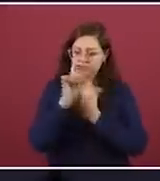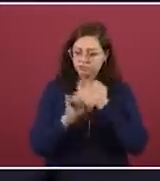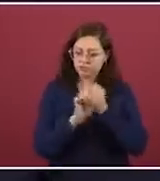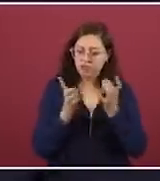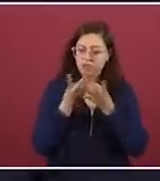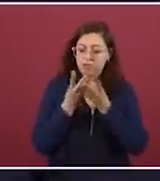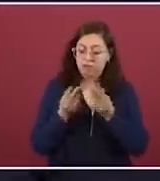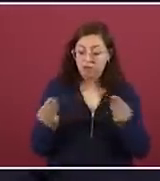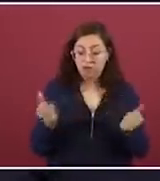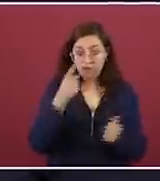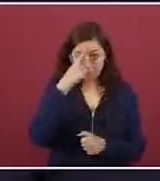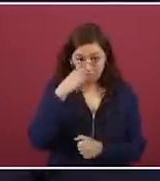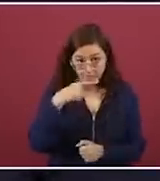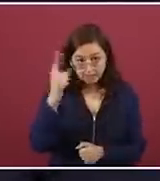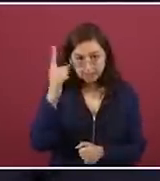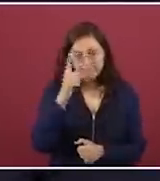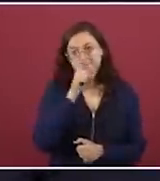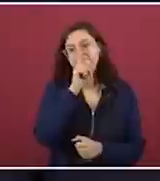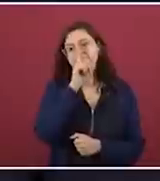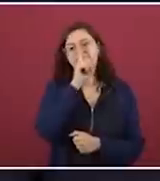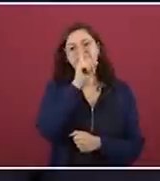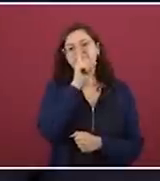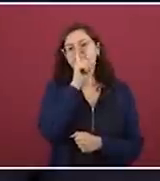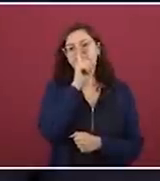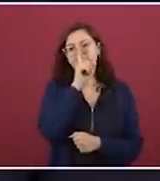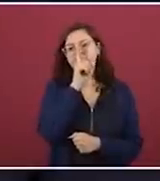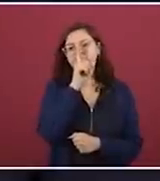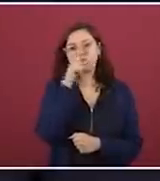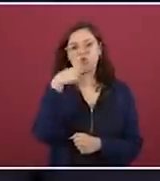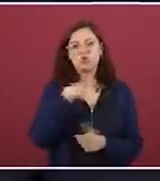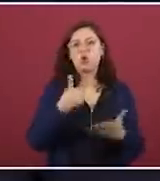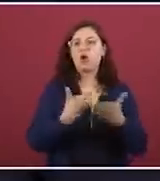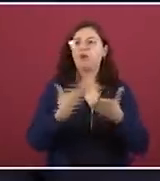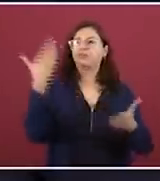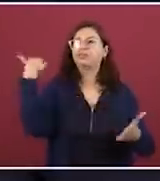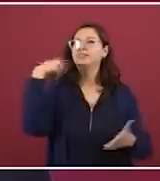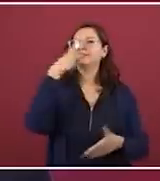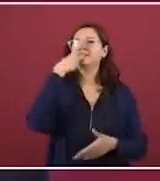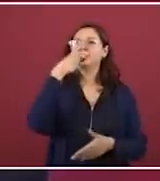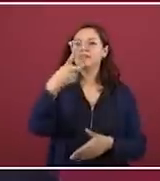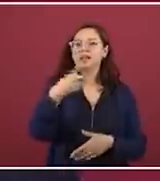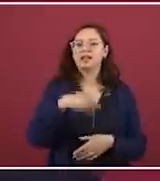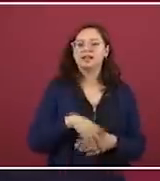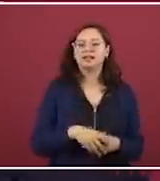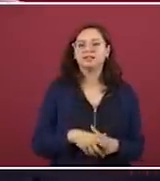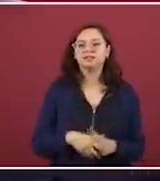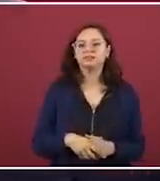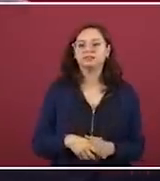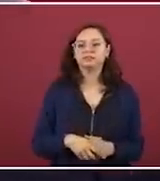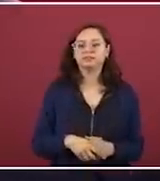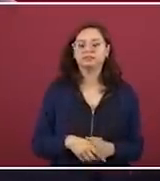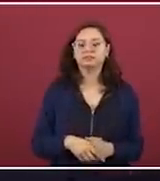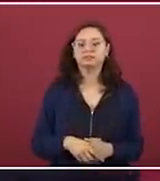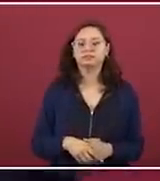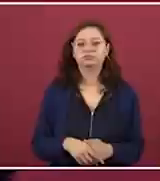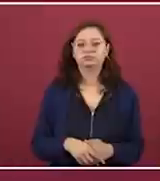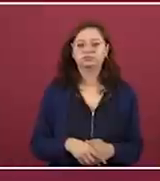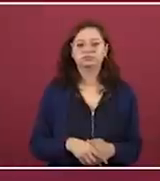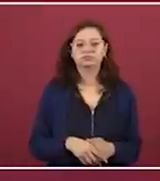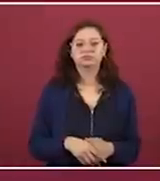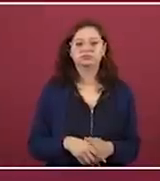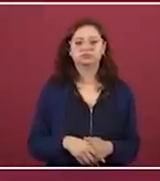fácil. Yo les comentaba en una ocasión que no pudo